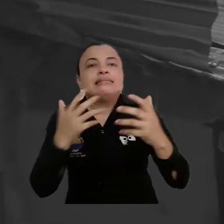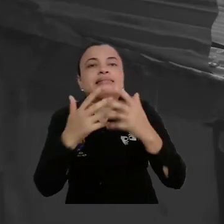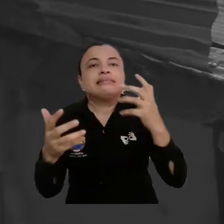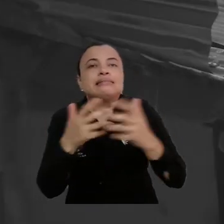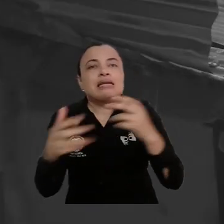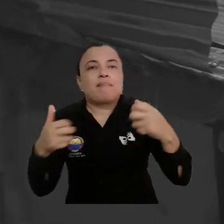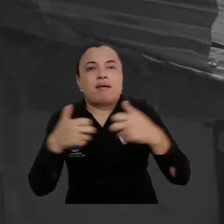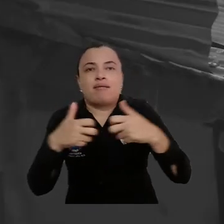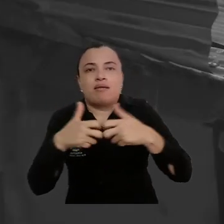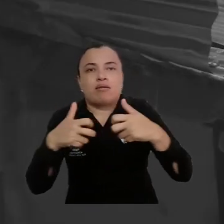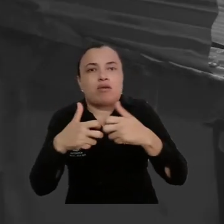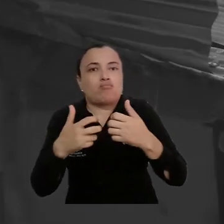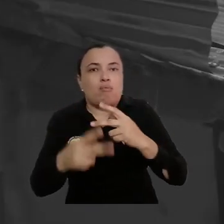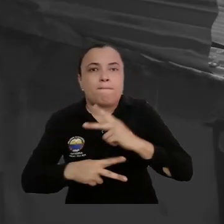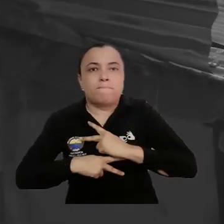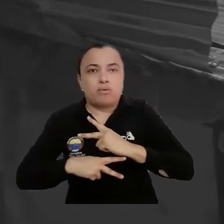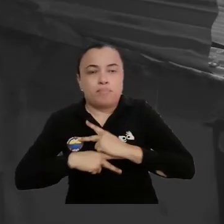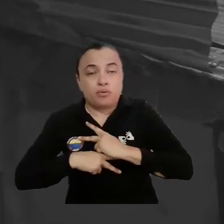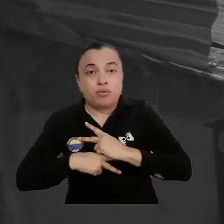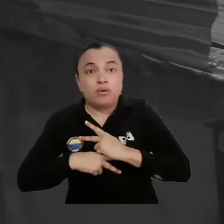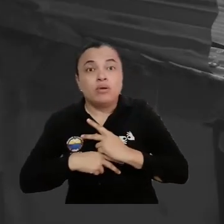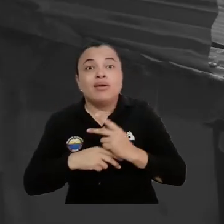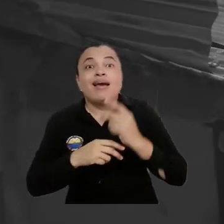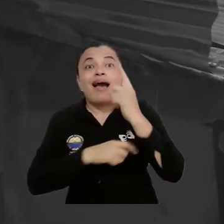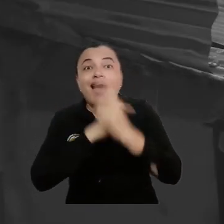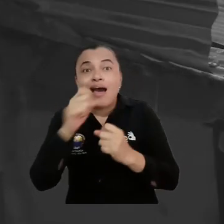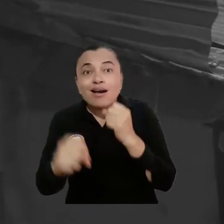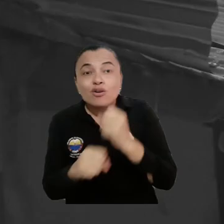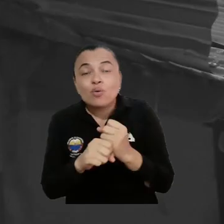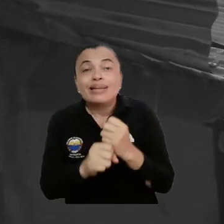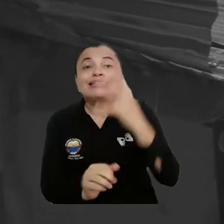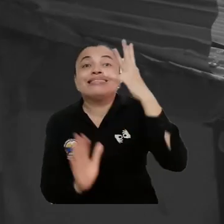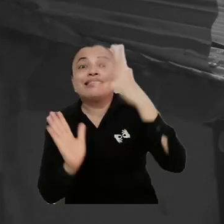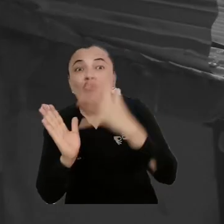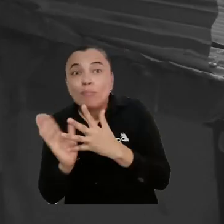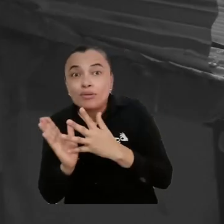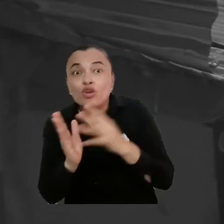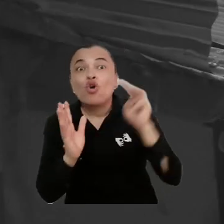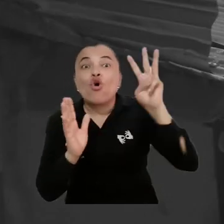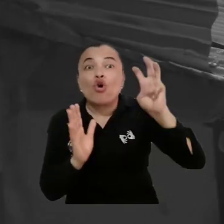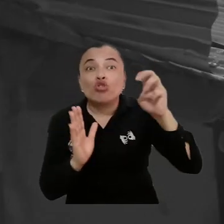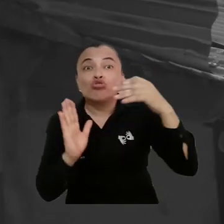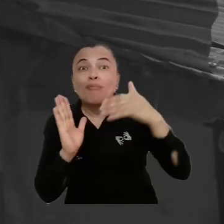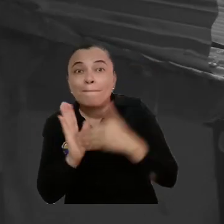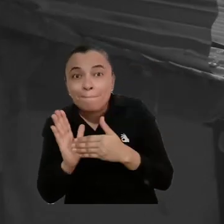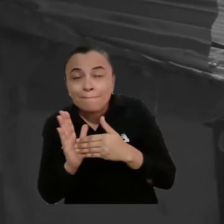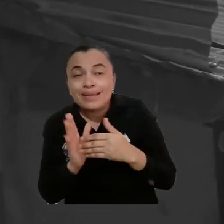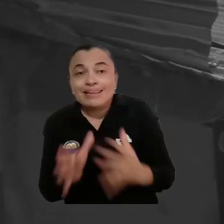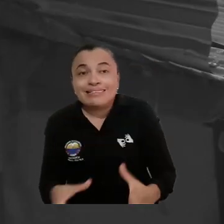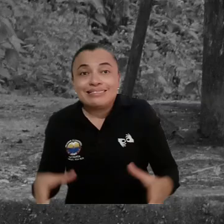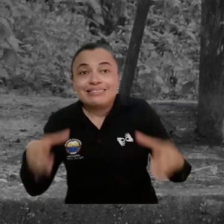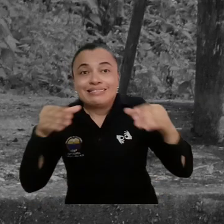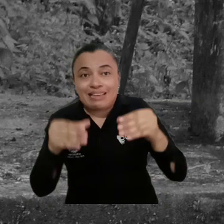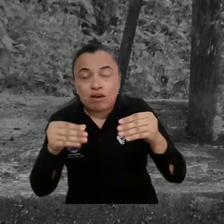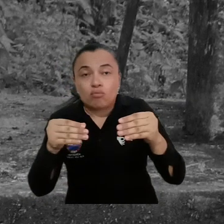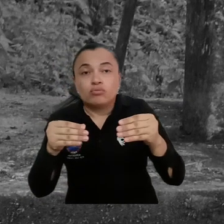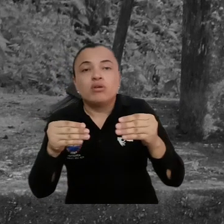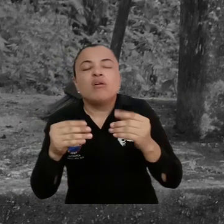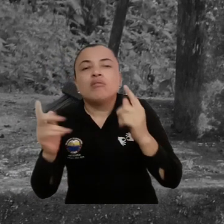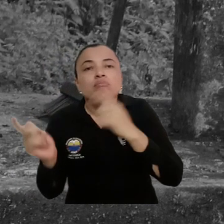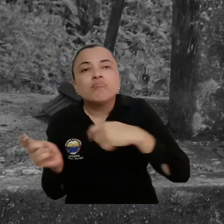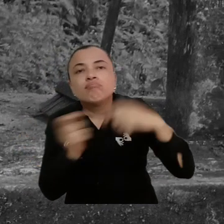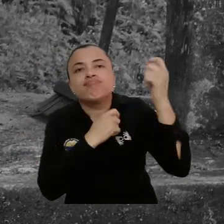propio. La producción anual de café pudo alcanzar entre 5.000 a 8.000 sacos, exportados en parte a